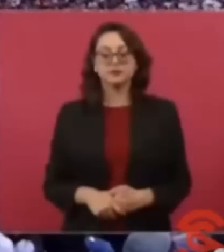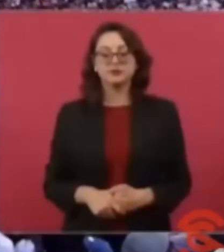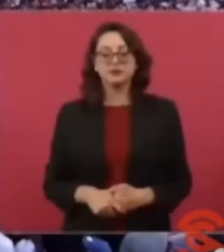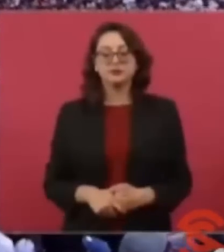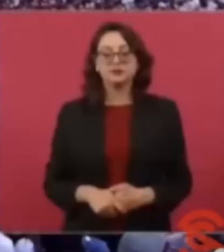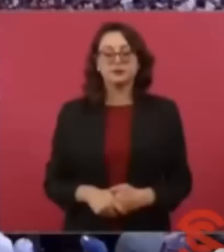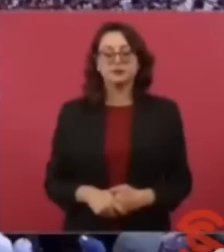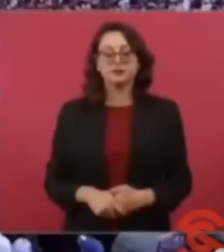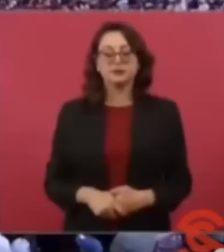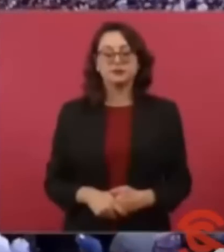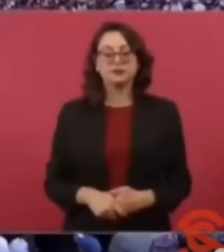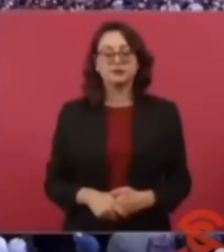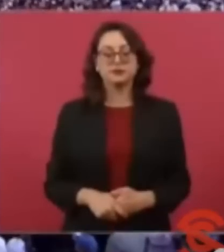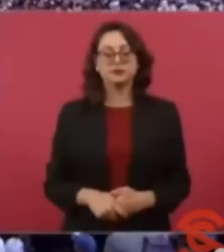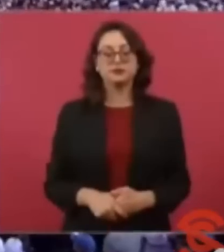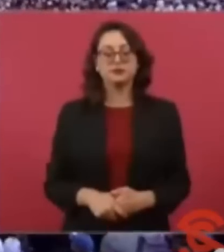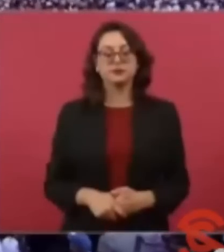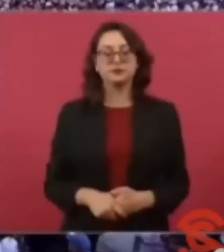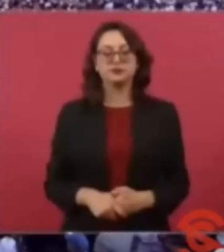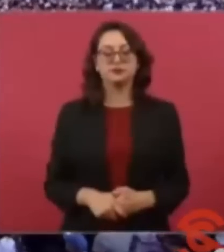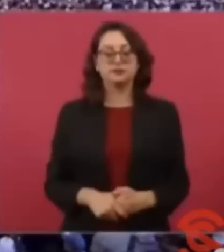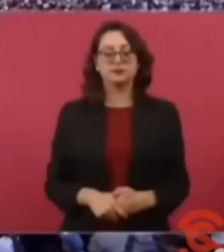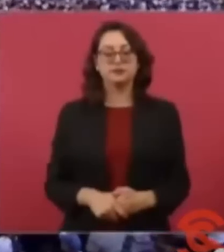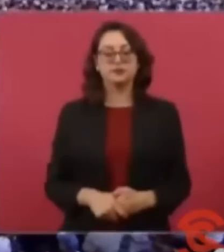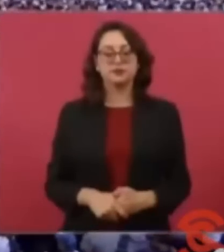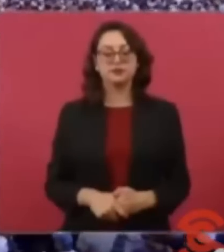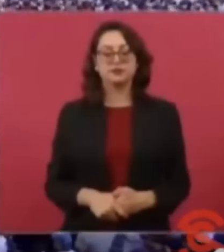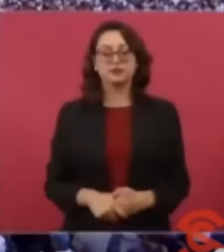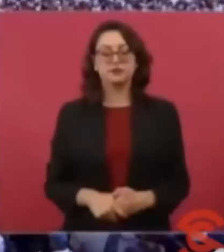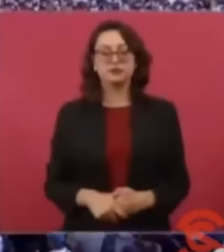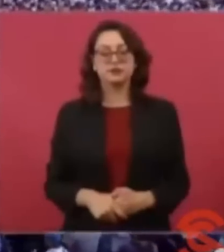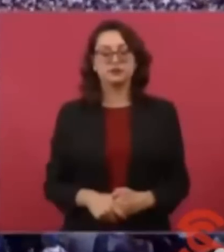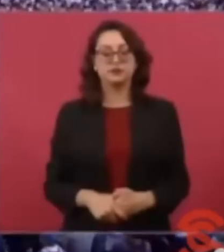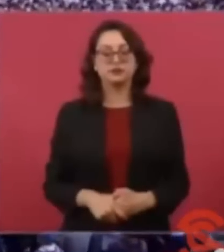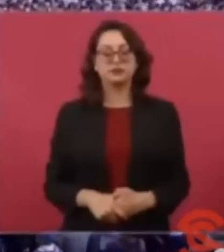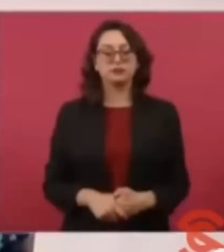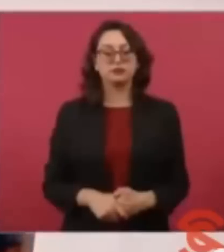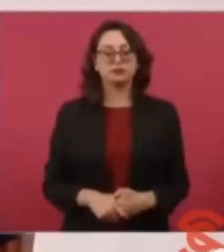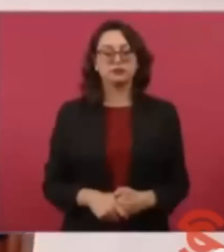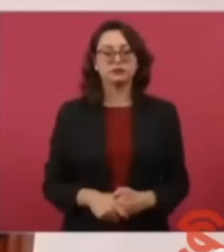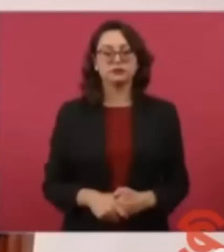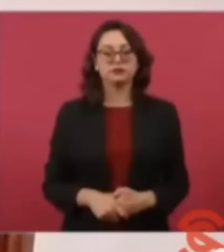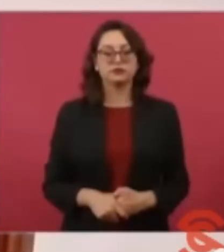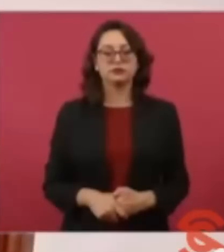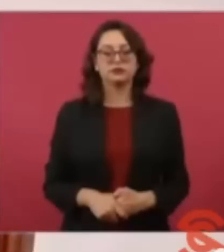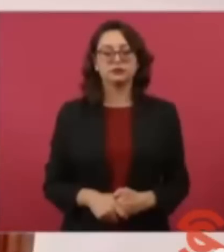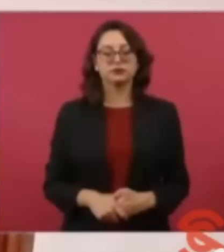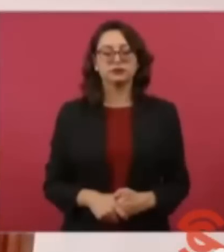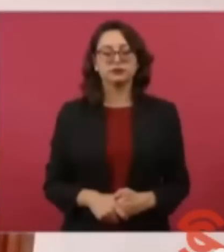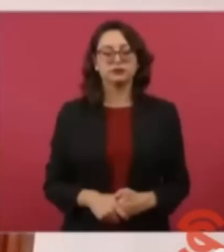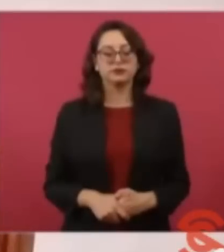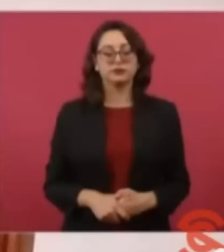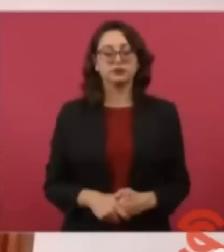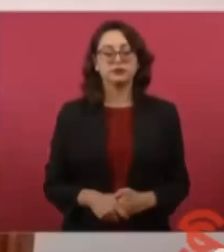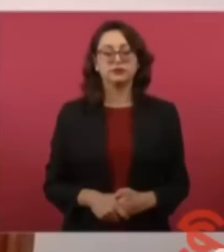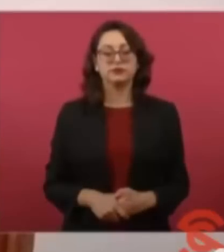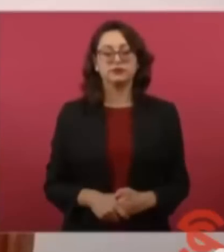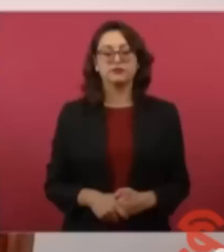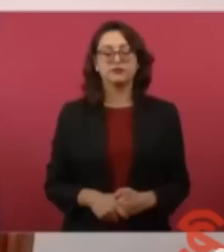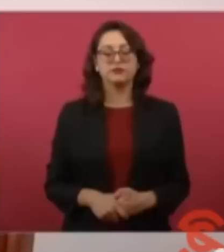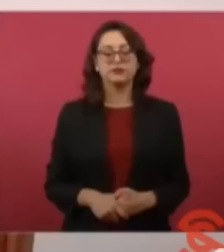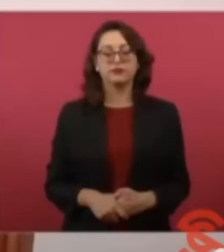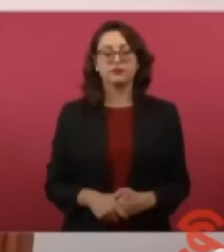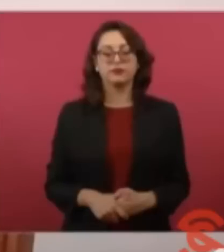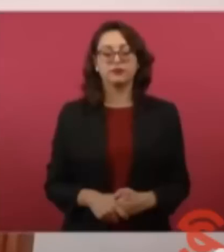Se han comprado y hemos declarado 132,000 hectáreas